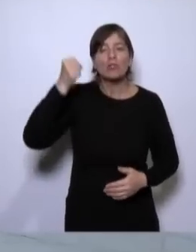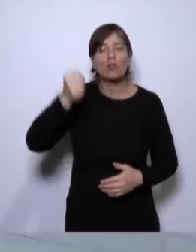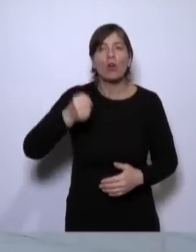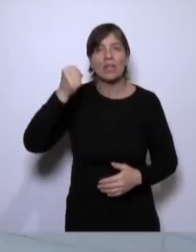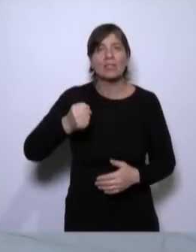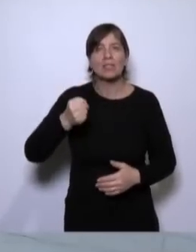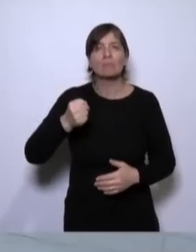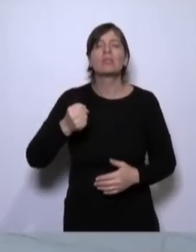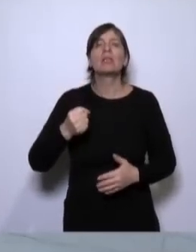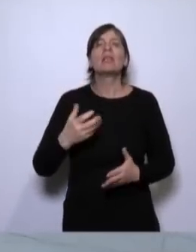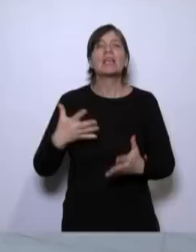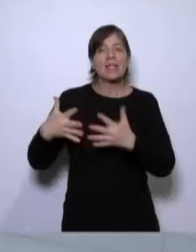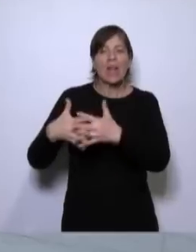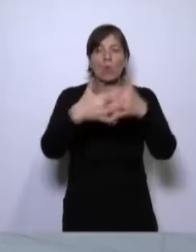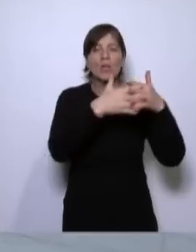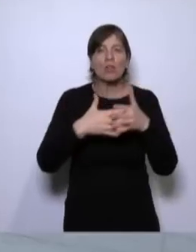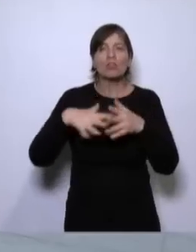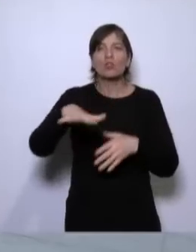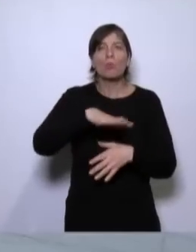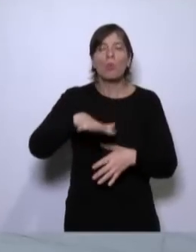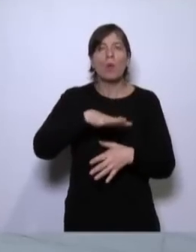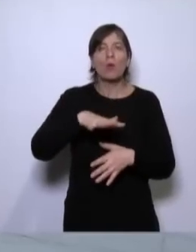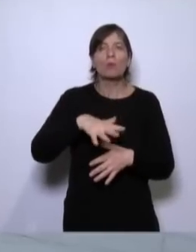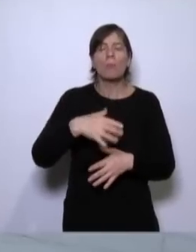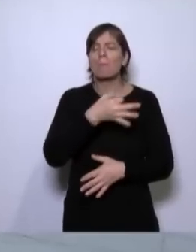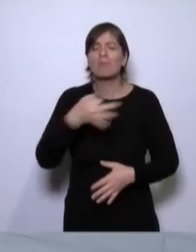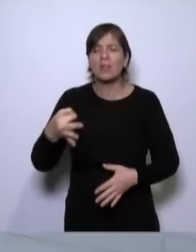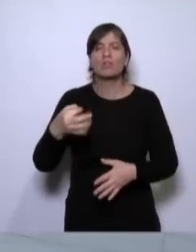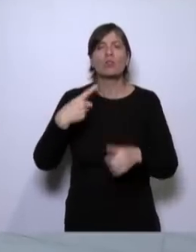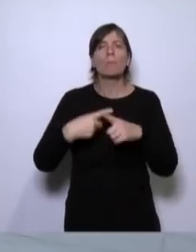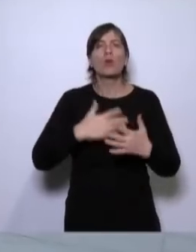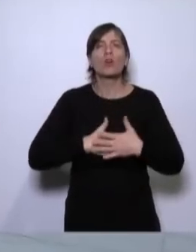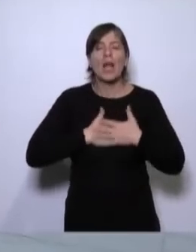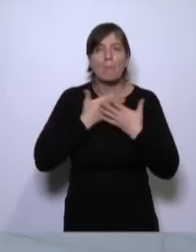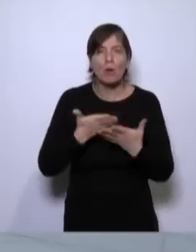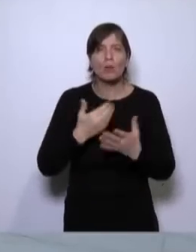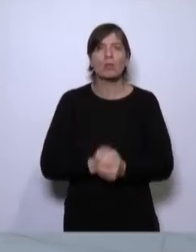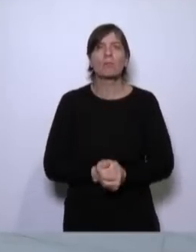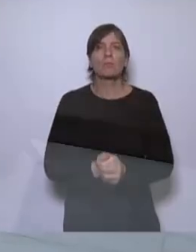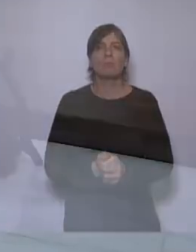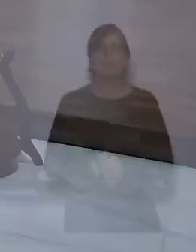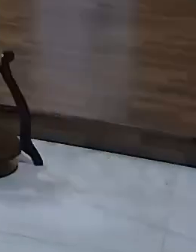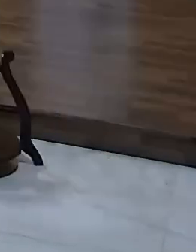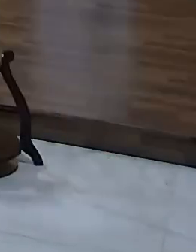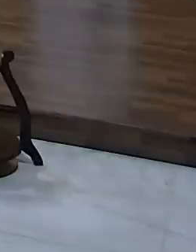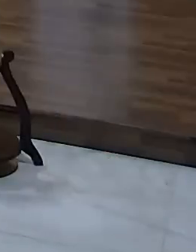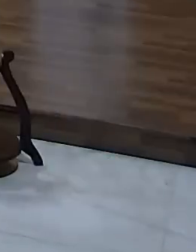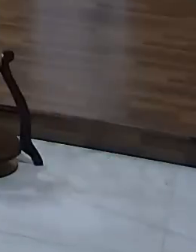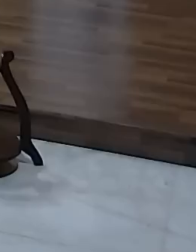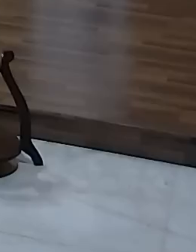que ayudan de tu pueblo llevarla a su perfección por la caridad.